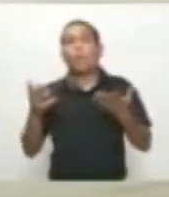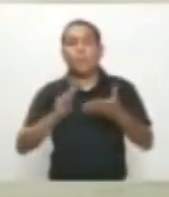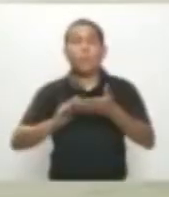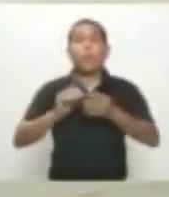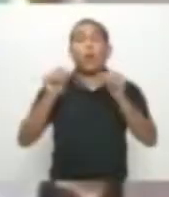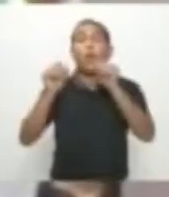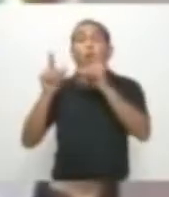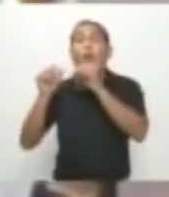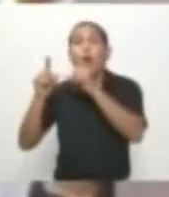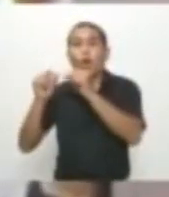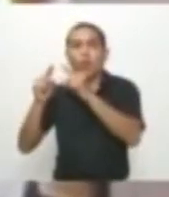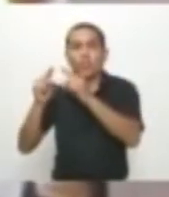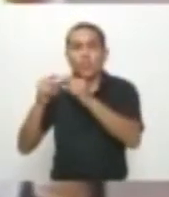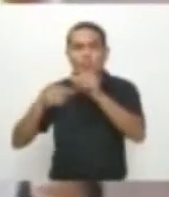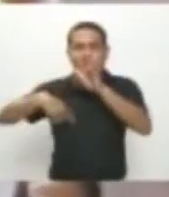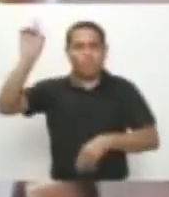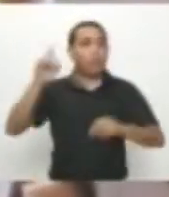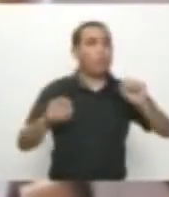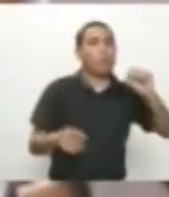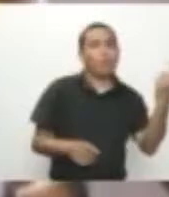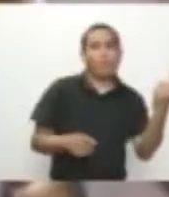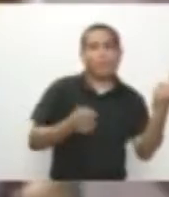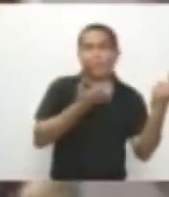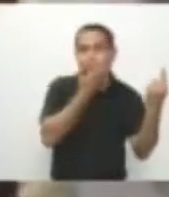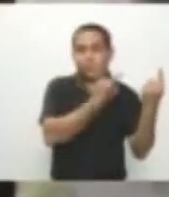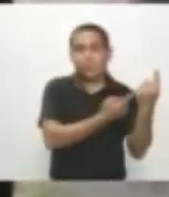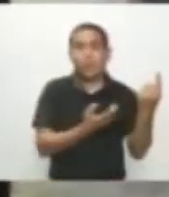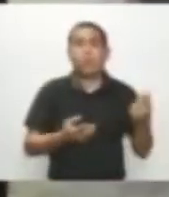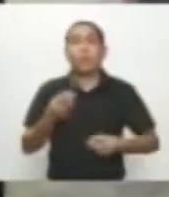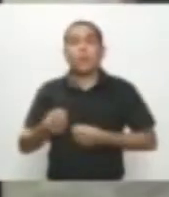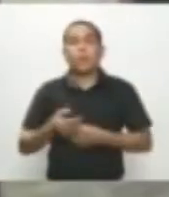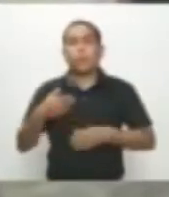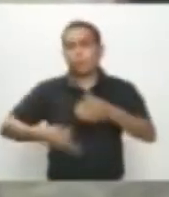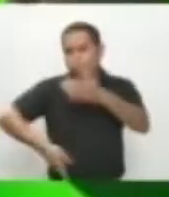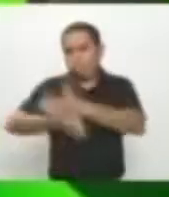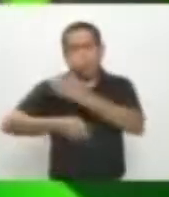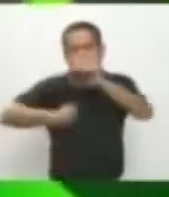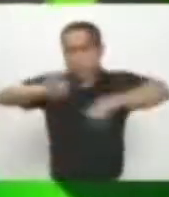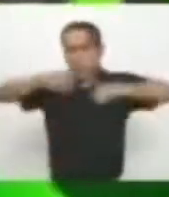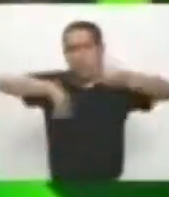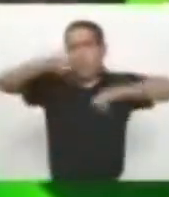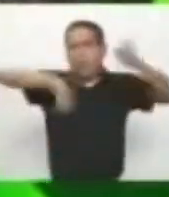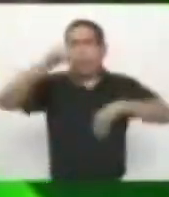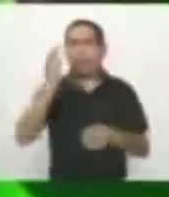La representación bolivarense se quedó además con un invicto de 8 juegos en línea sin perder.